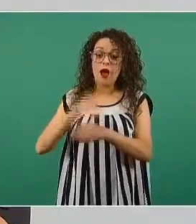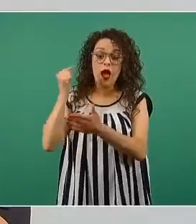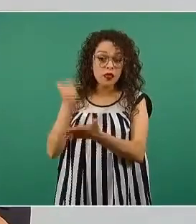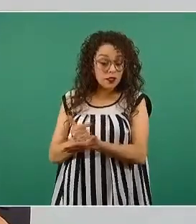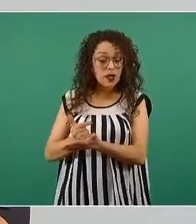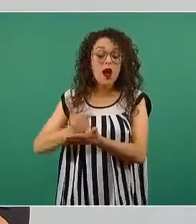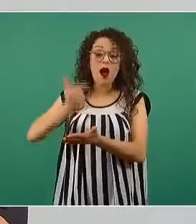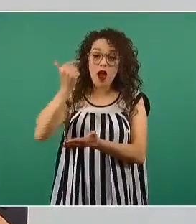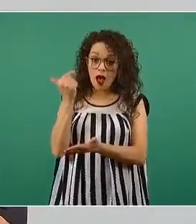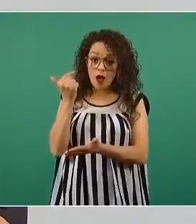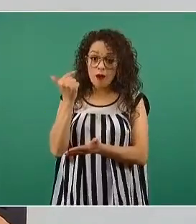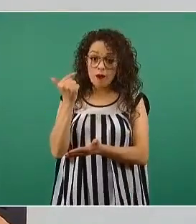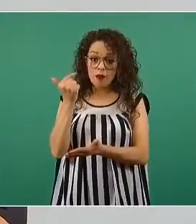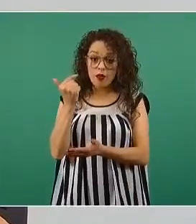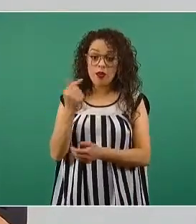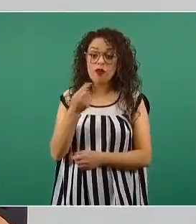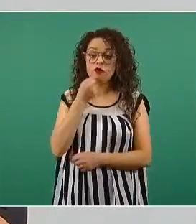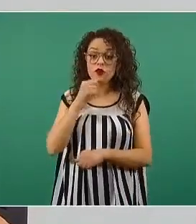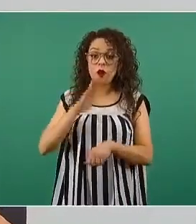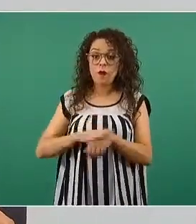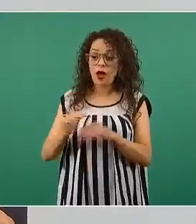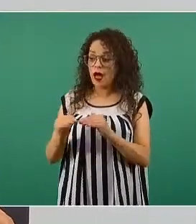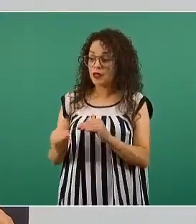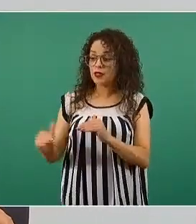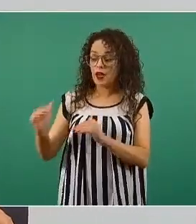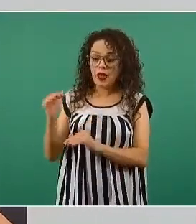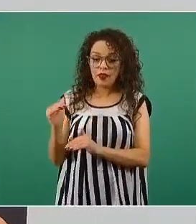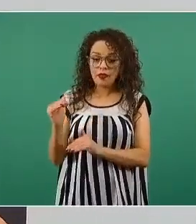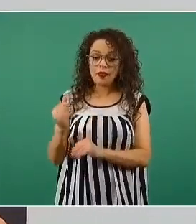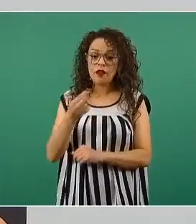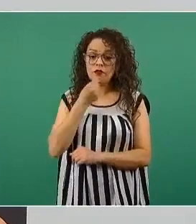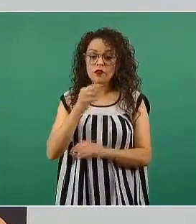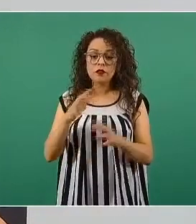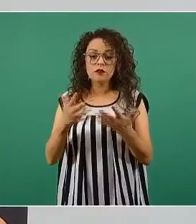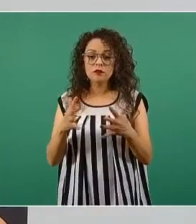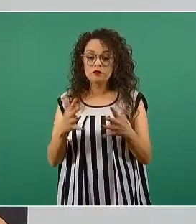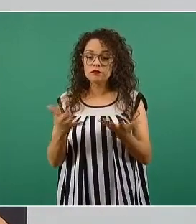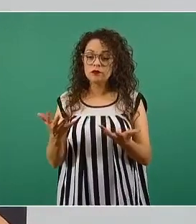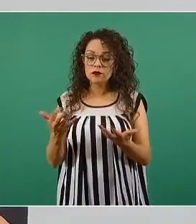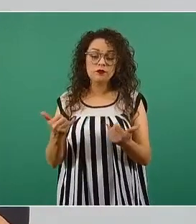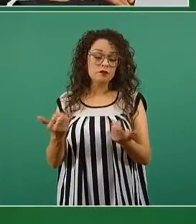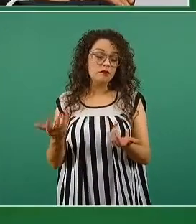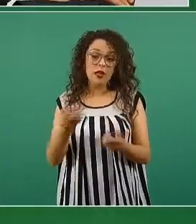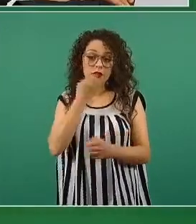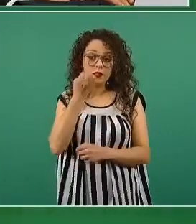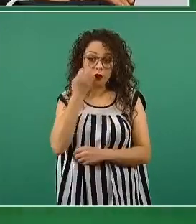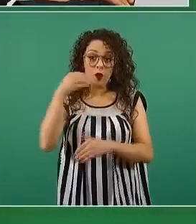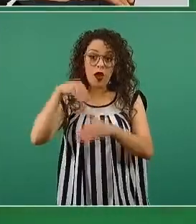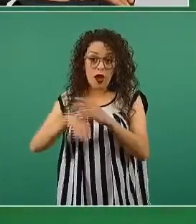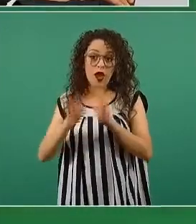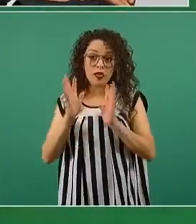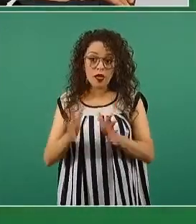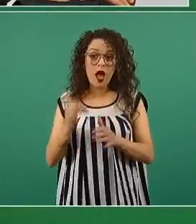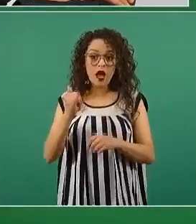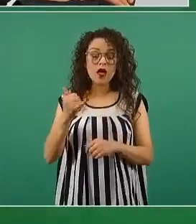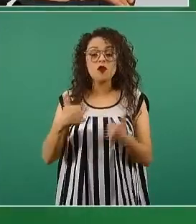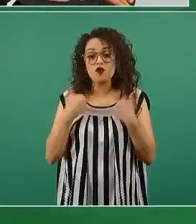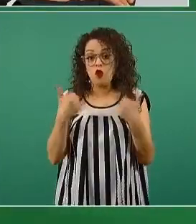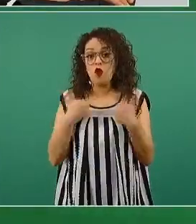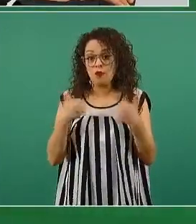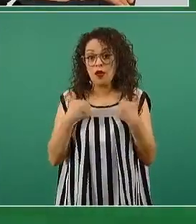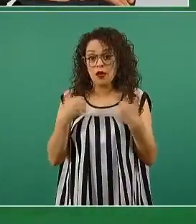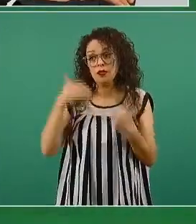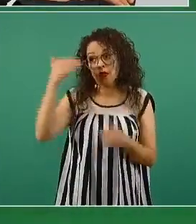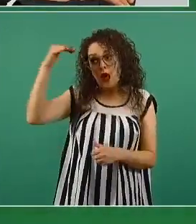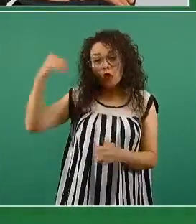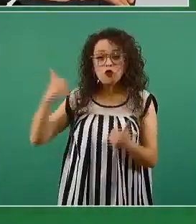severa. Se da en niños más grandes que el Kawasaki, se da en niños en edad escolar, adolescentes, incluso adultos jóvenes.